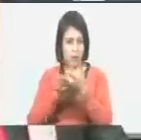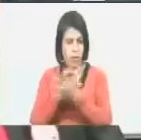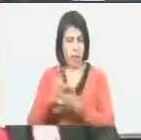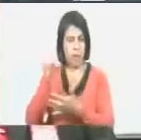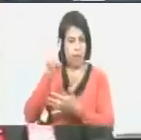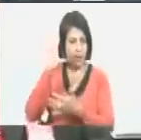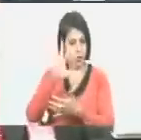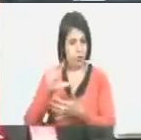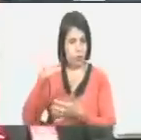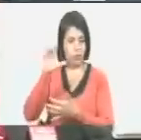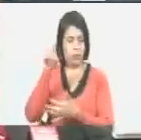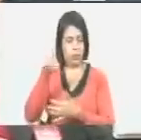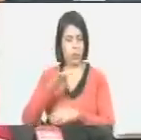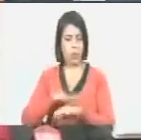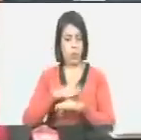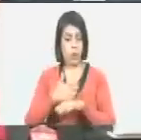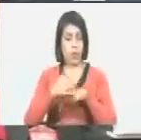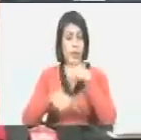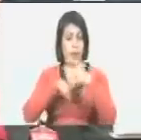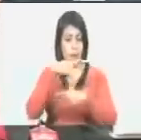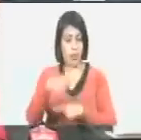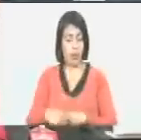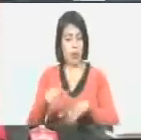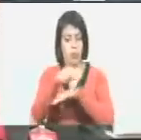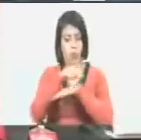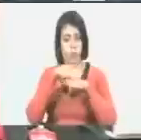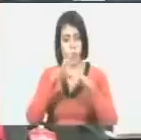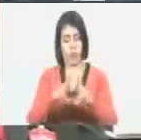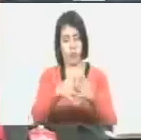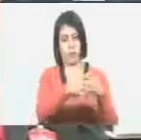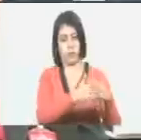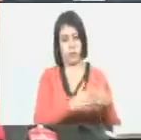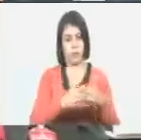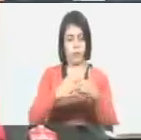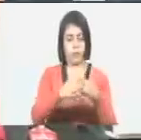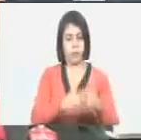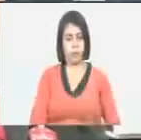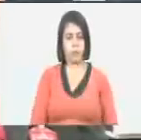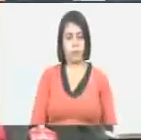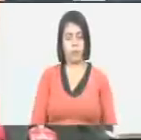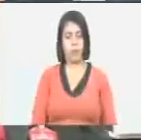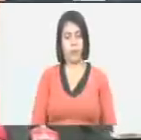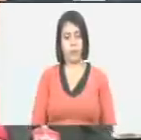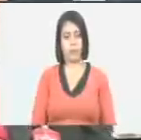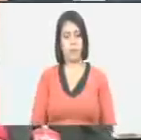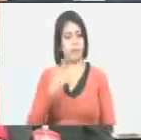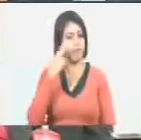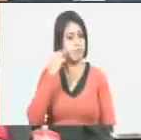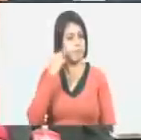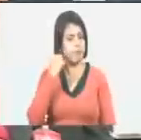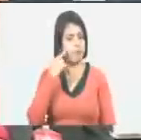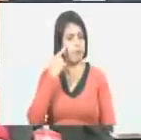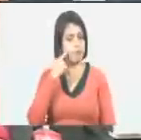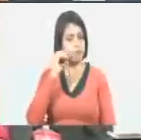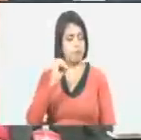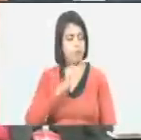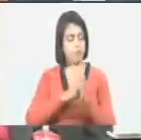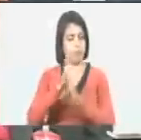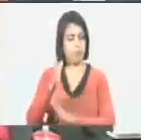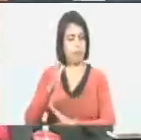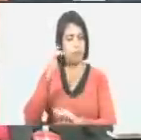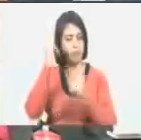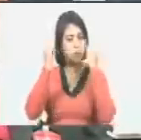nuestro país. Posteriormente, el gobierno norteamericano de Barack Obama continuó con